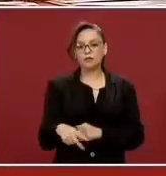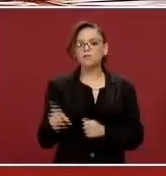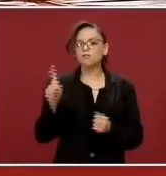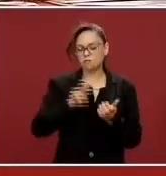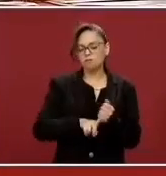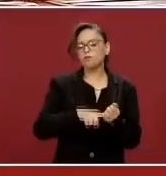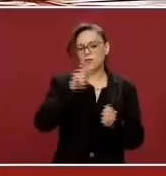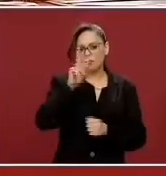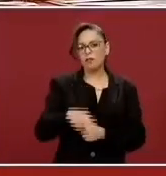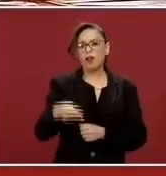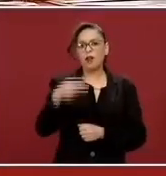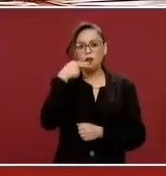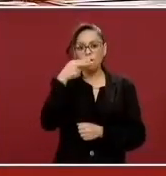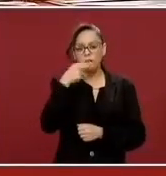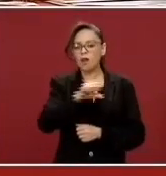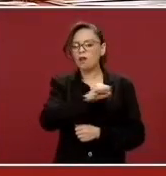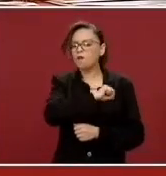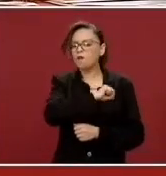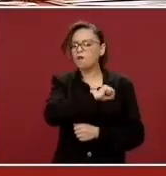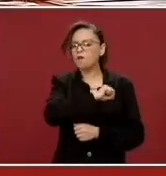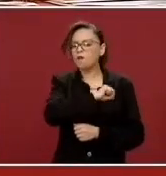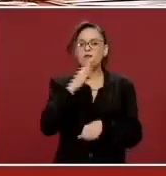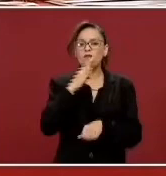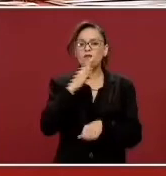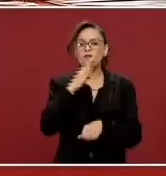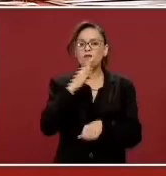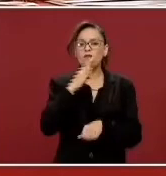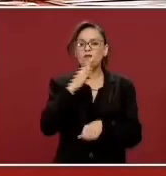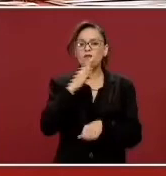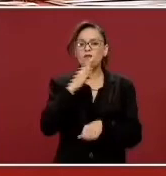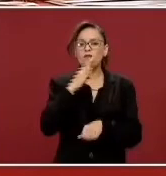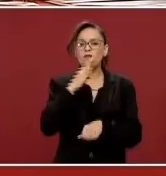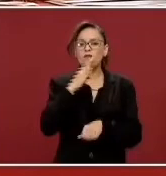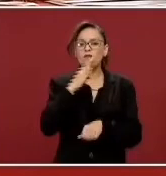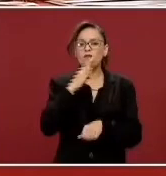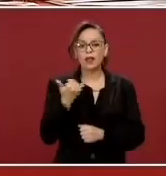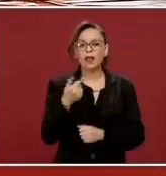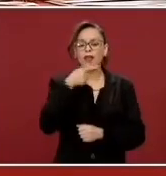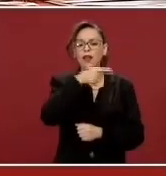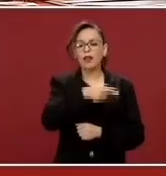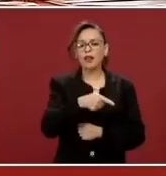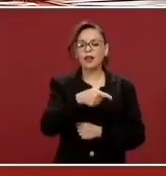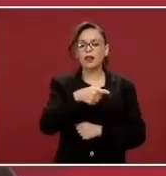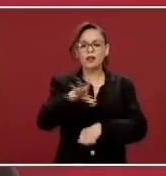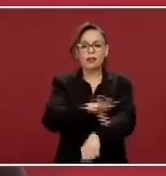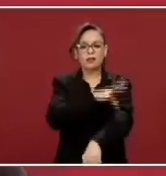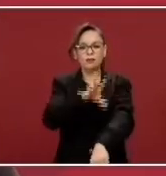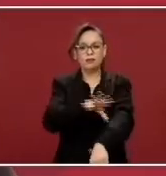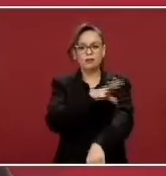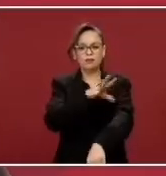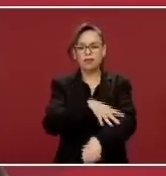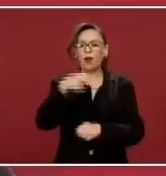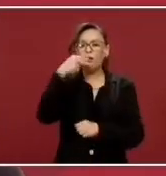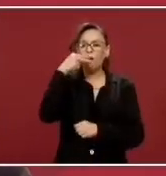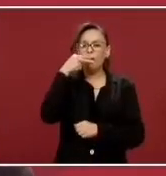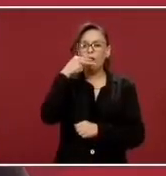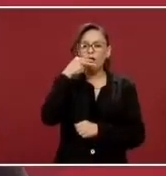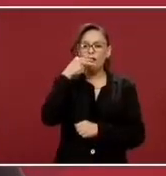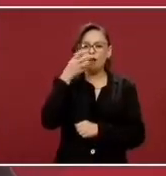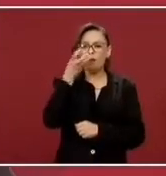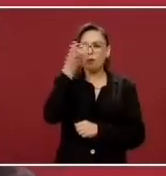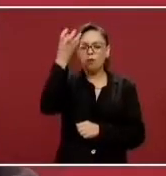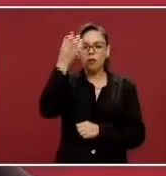no producen ningún beneficio y tampoco los vapeadores y los cigarrillos electrónicos. Y en